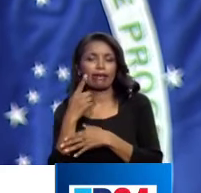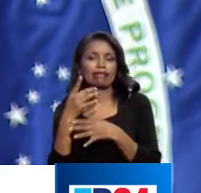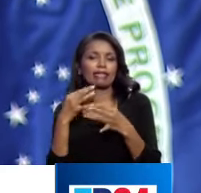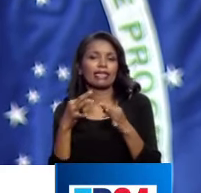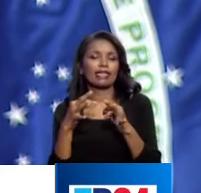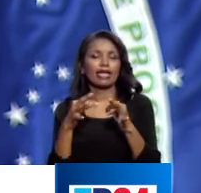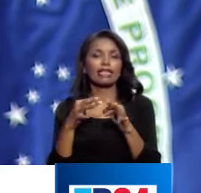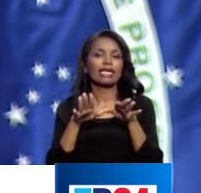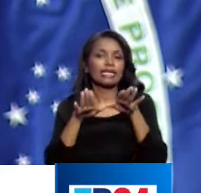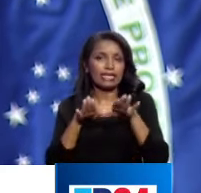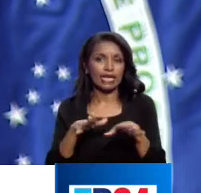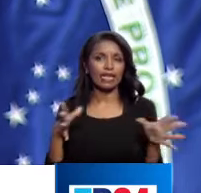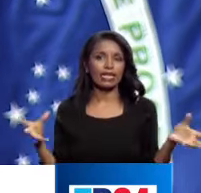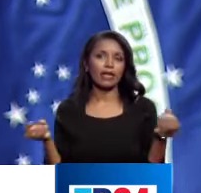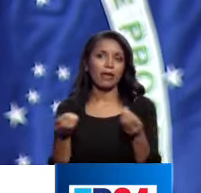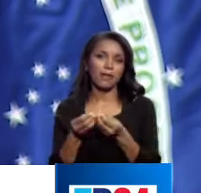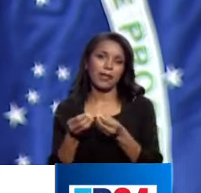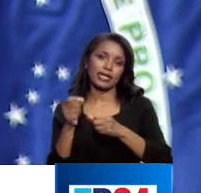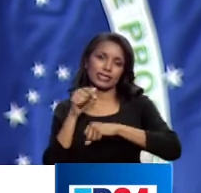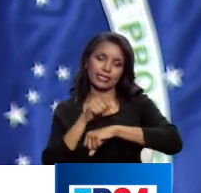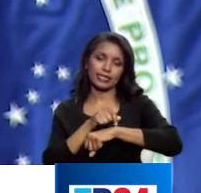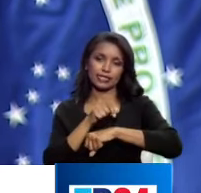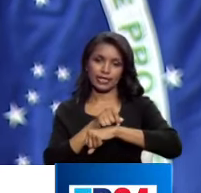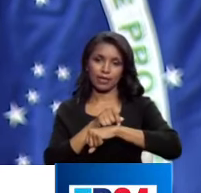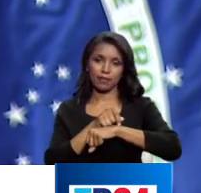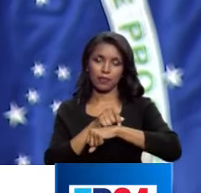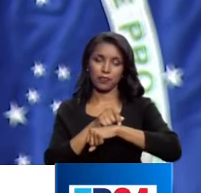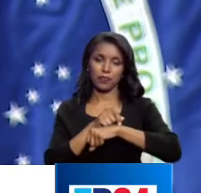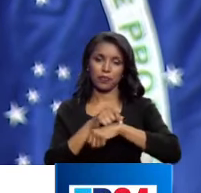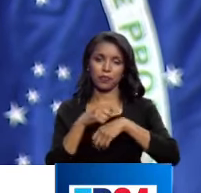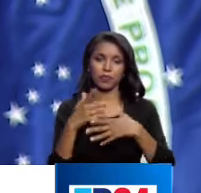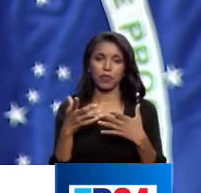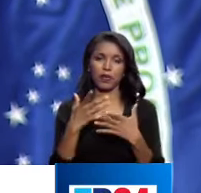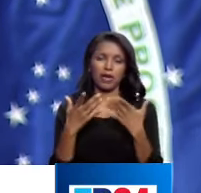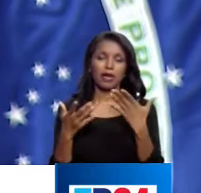a la ciudad con alguna antelación y en consecuencia